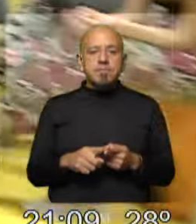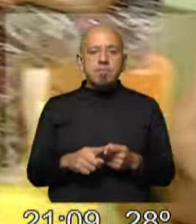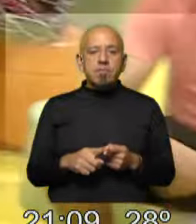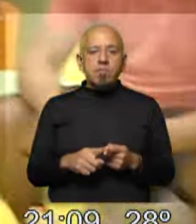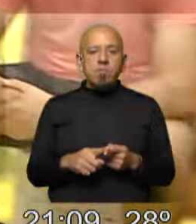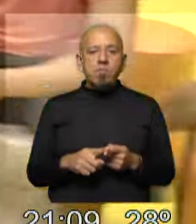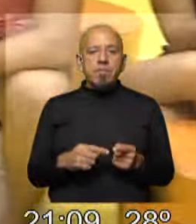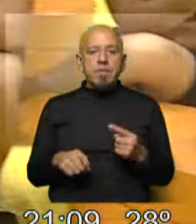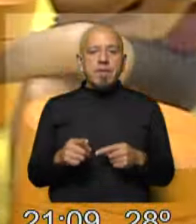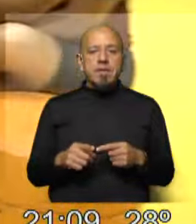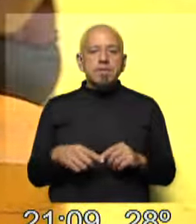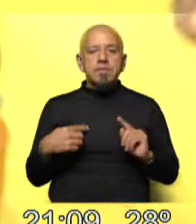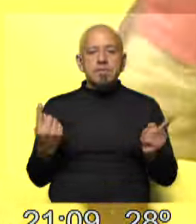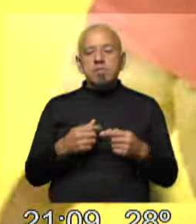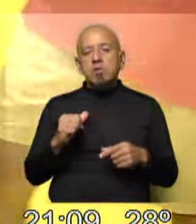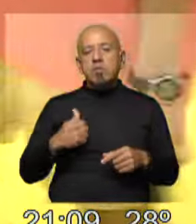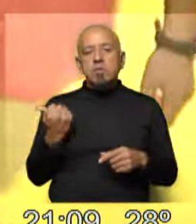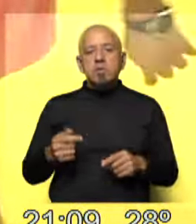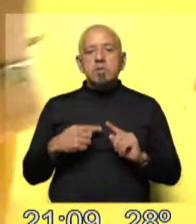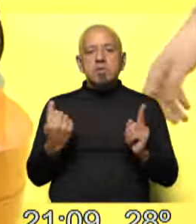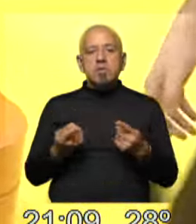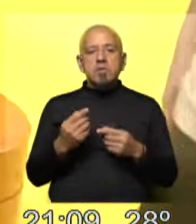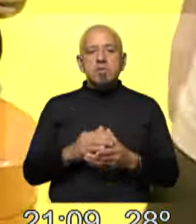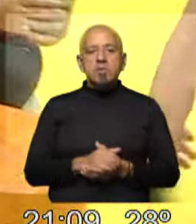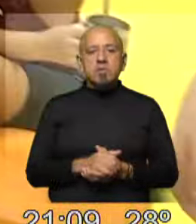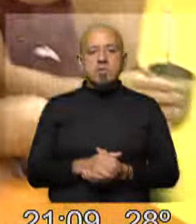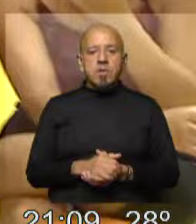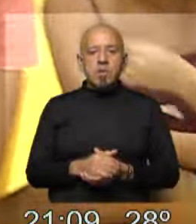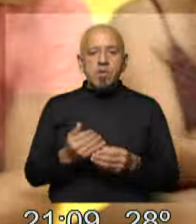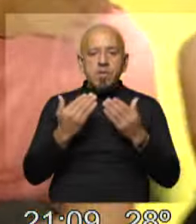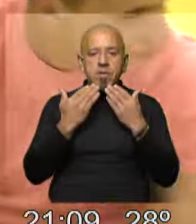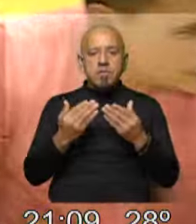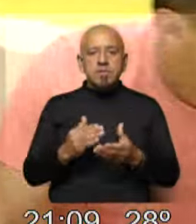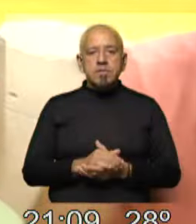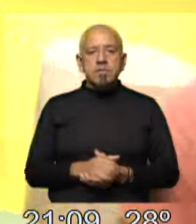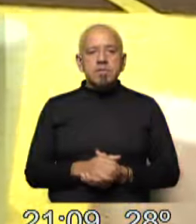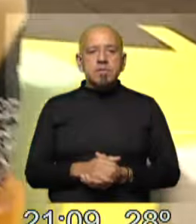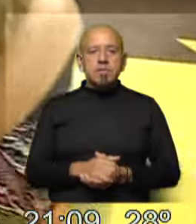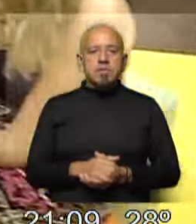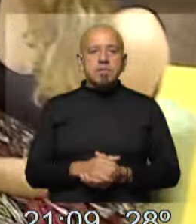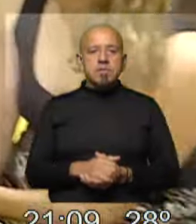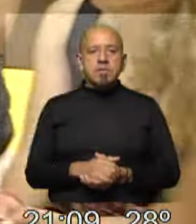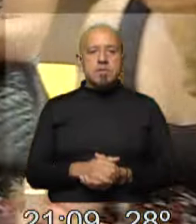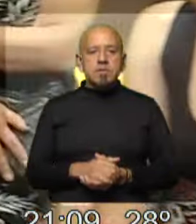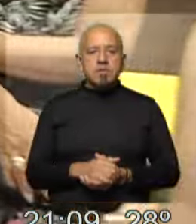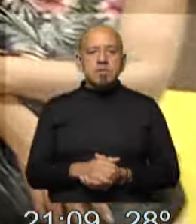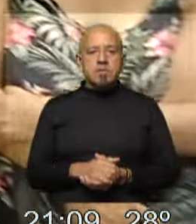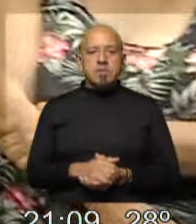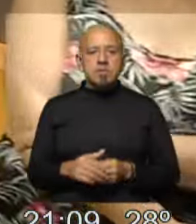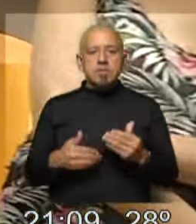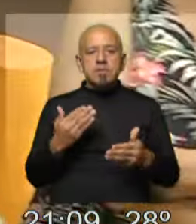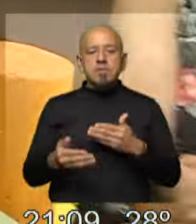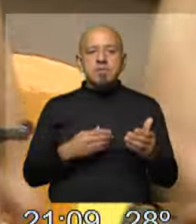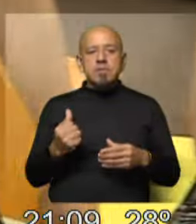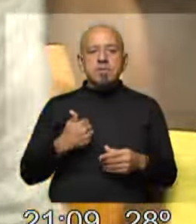bueno lo vamos a disfrutar todos la verdad es una maravilla Muchas gracias y bueno que siga avanzando tu negocio y que sigan disfrutando con la